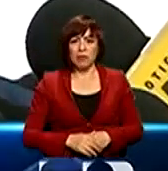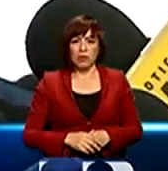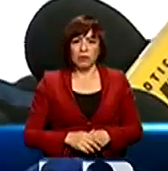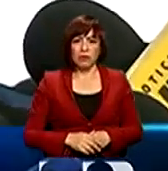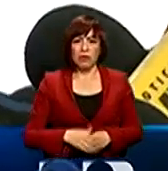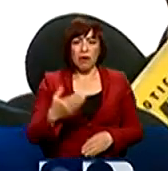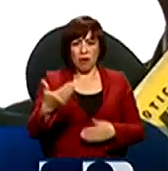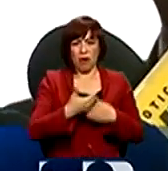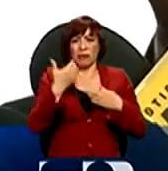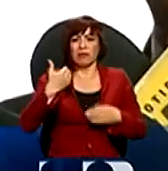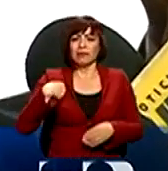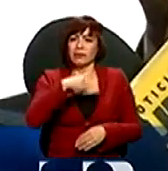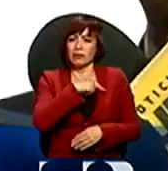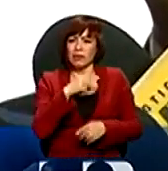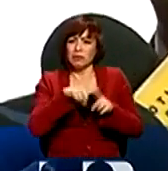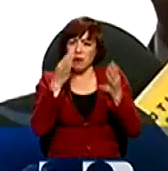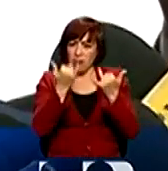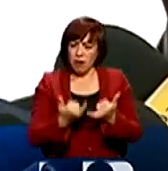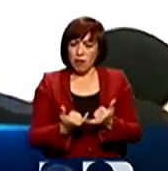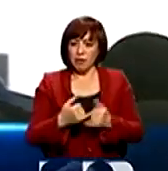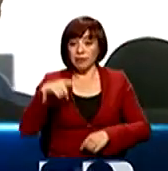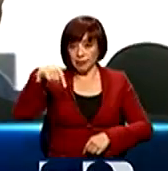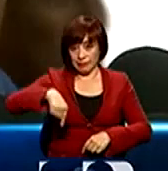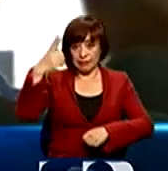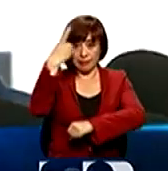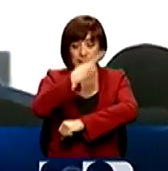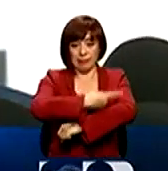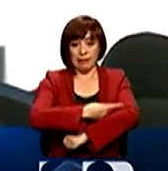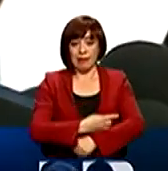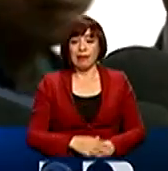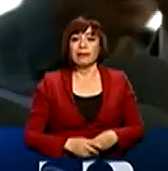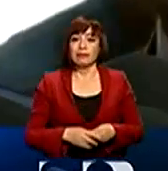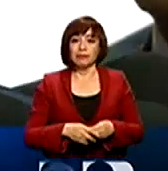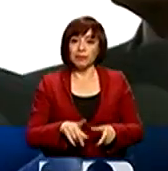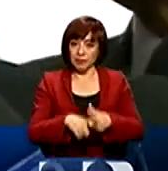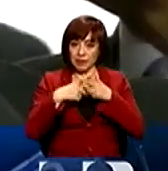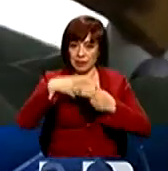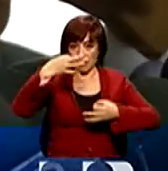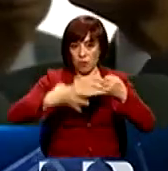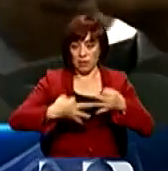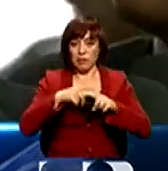del correísmo, y el día de hoy en la audiencia se acaba